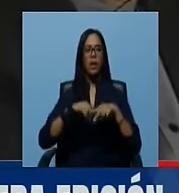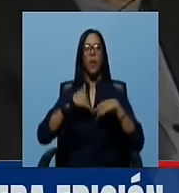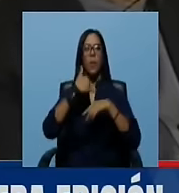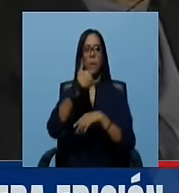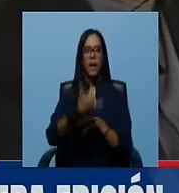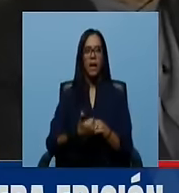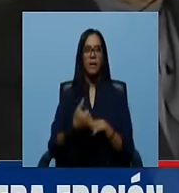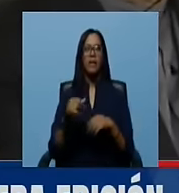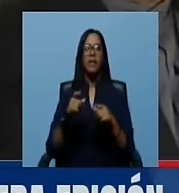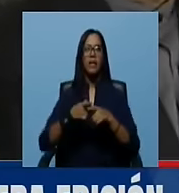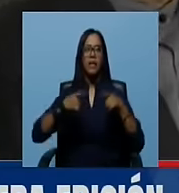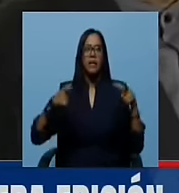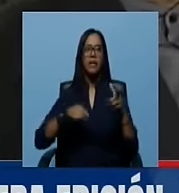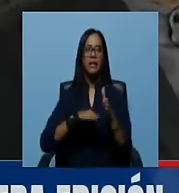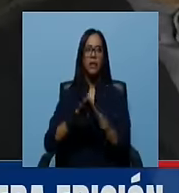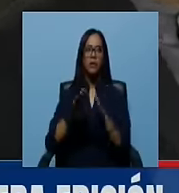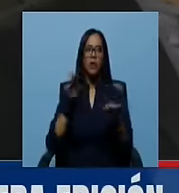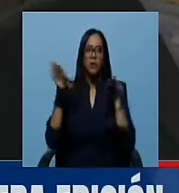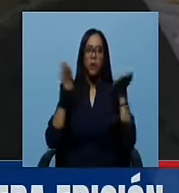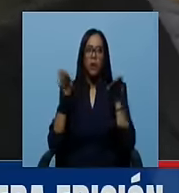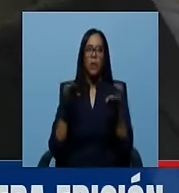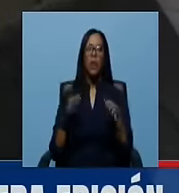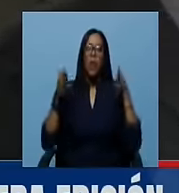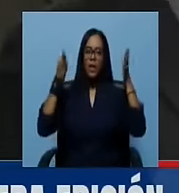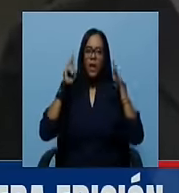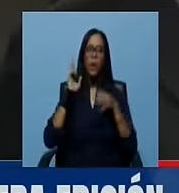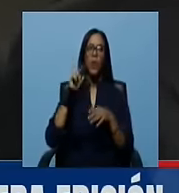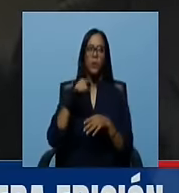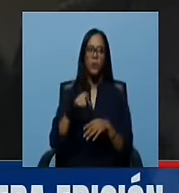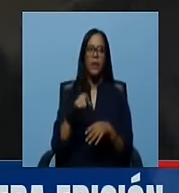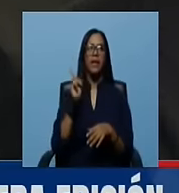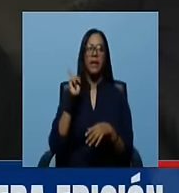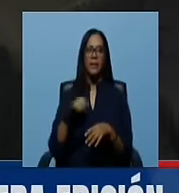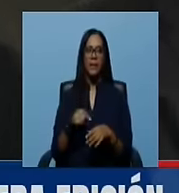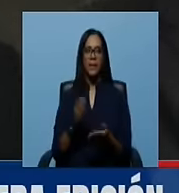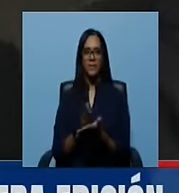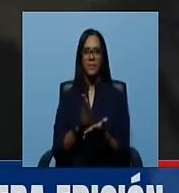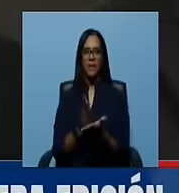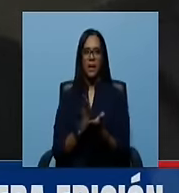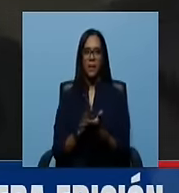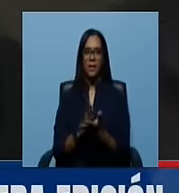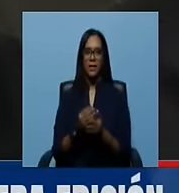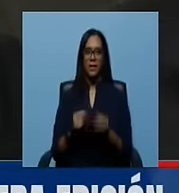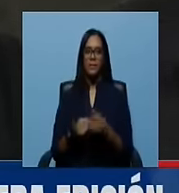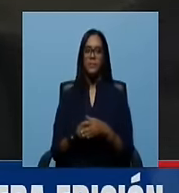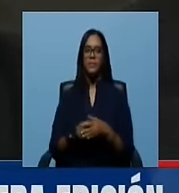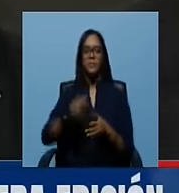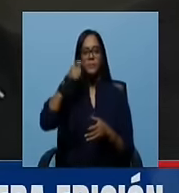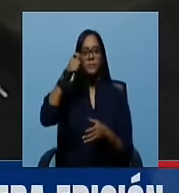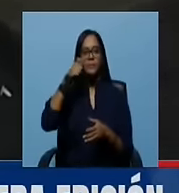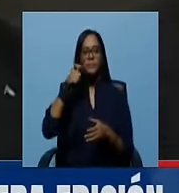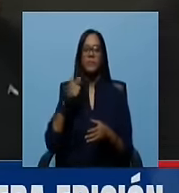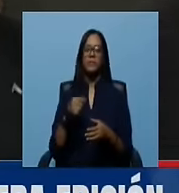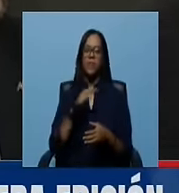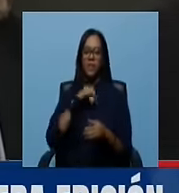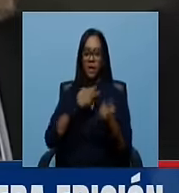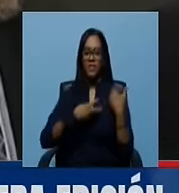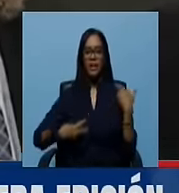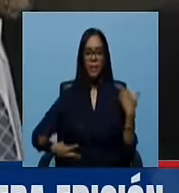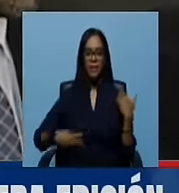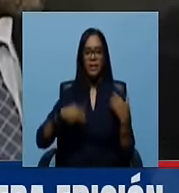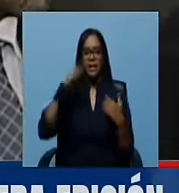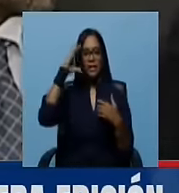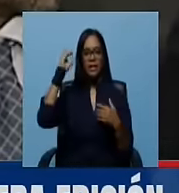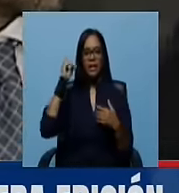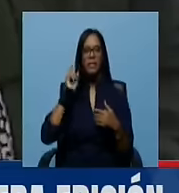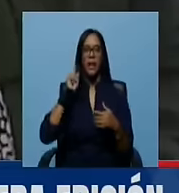crecimiento y desarrollo del turismo orientado por usted y también siempre dándole seguimiento a nuestra vicepresidenta ejecutiva, que es nuestra